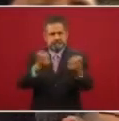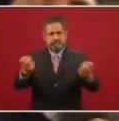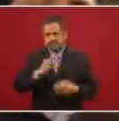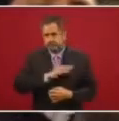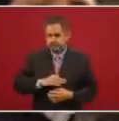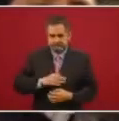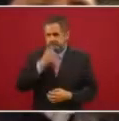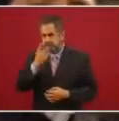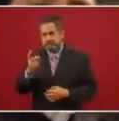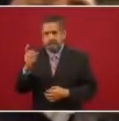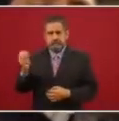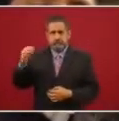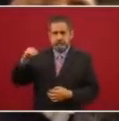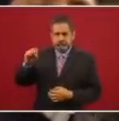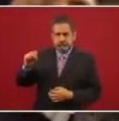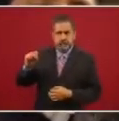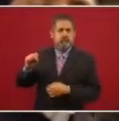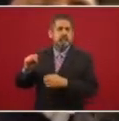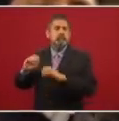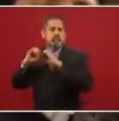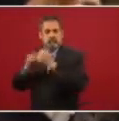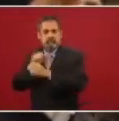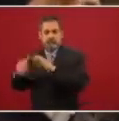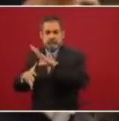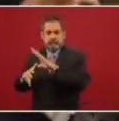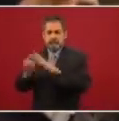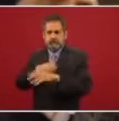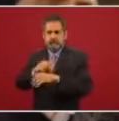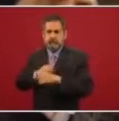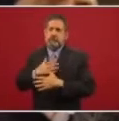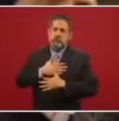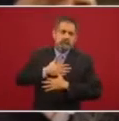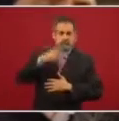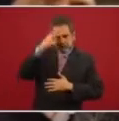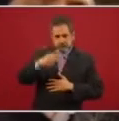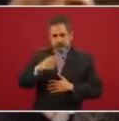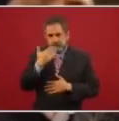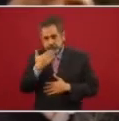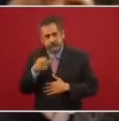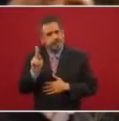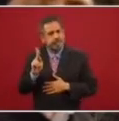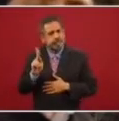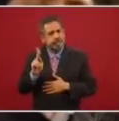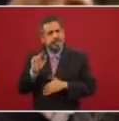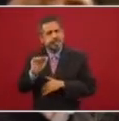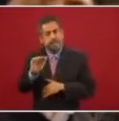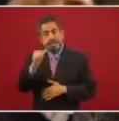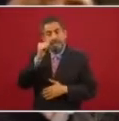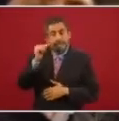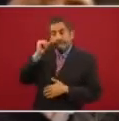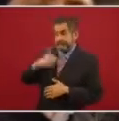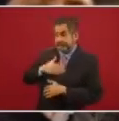lo que ha dicho la organización panamericana de la salud es alentador para los mexicanos pero insistimos ayer mi compañero